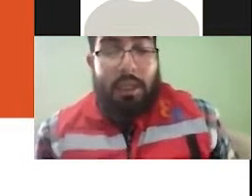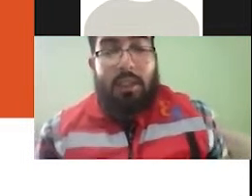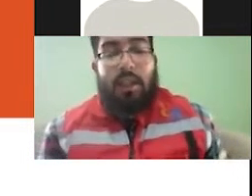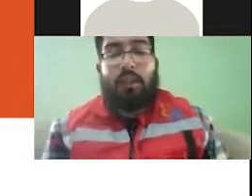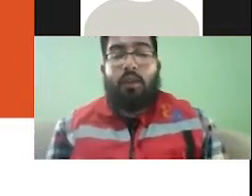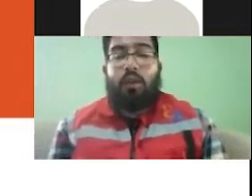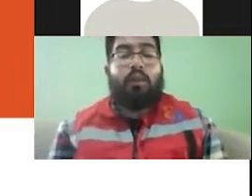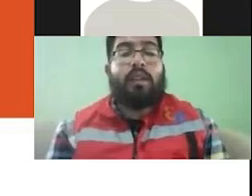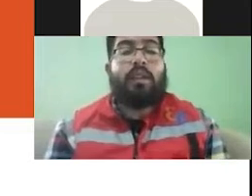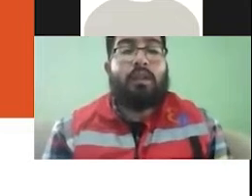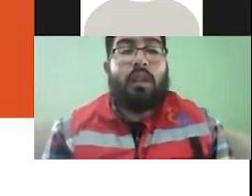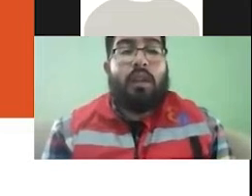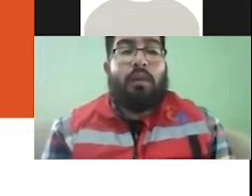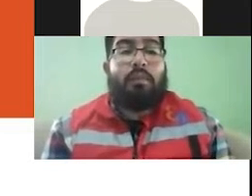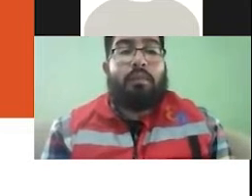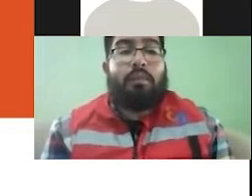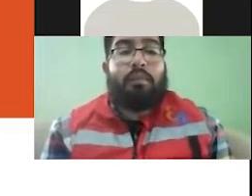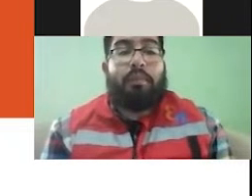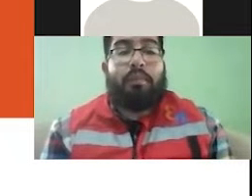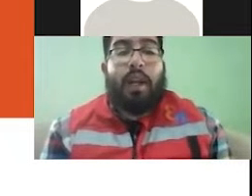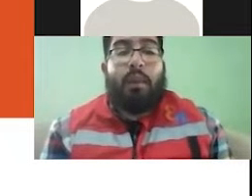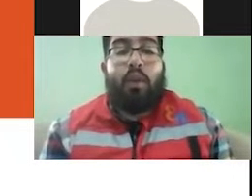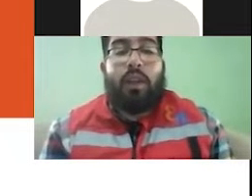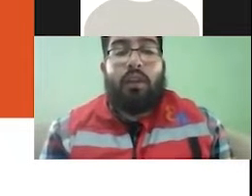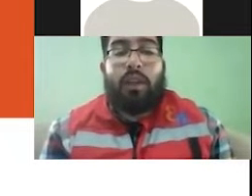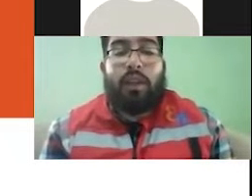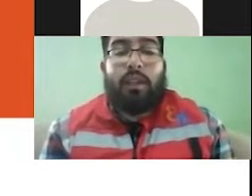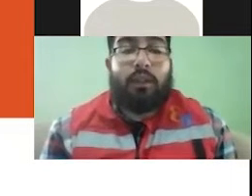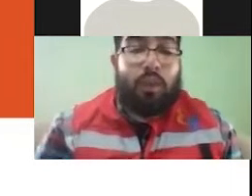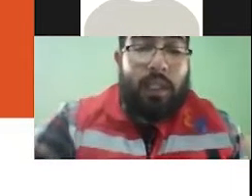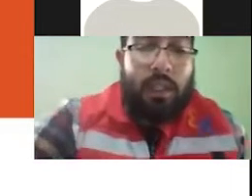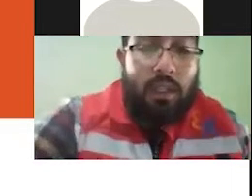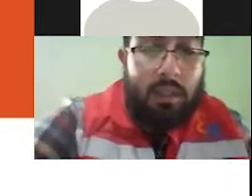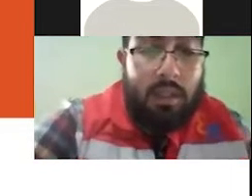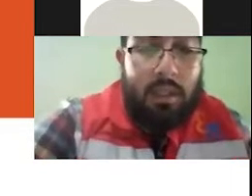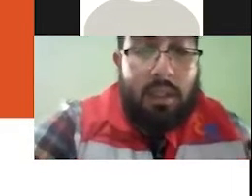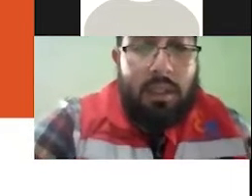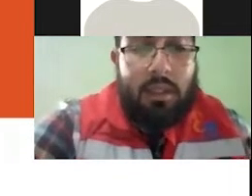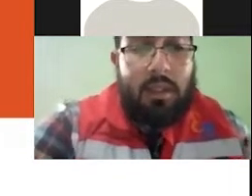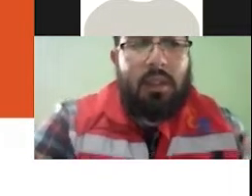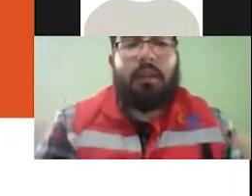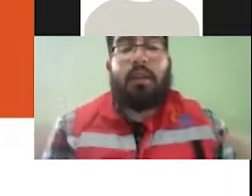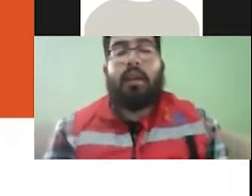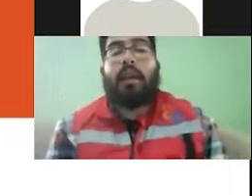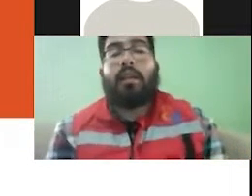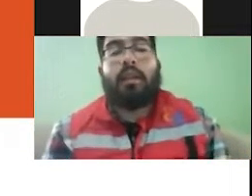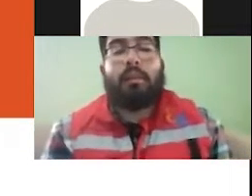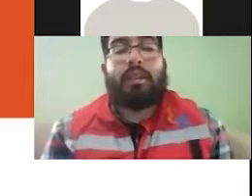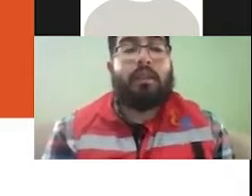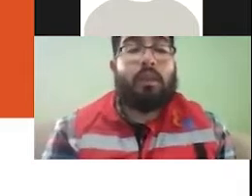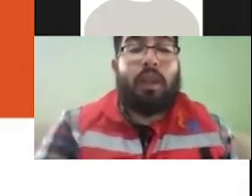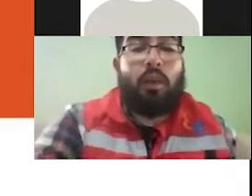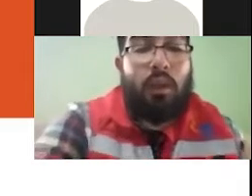del material y todo lo que utilizamos para poderlo surtir eh, en caso de